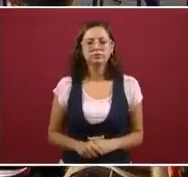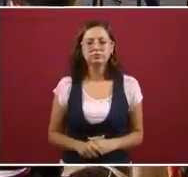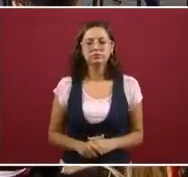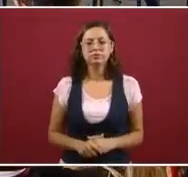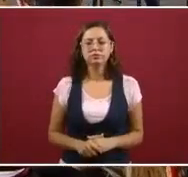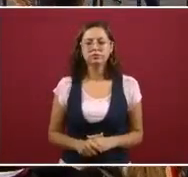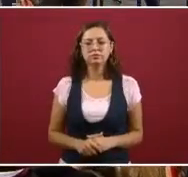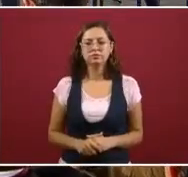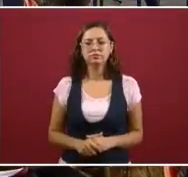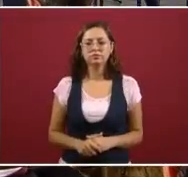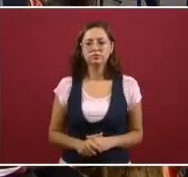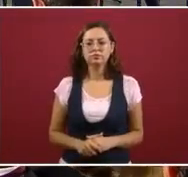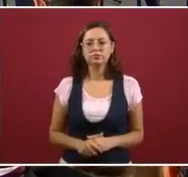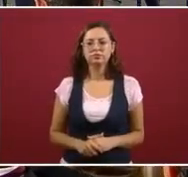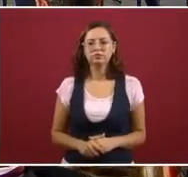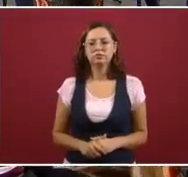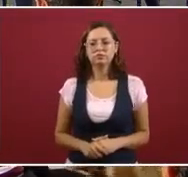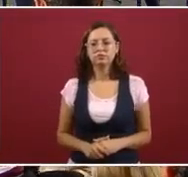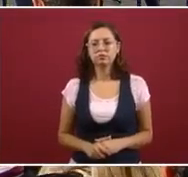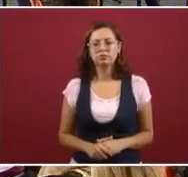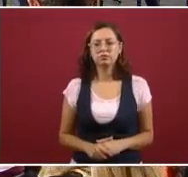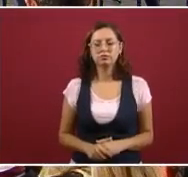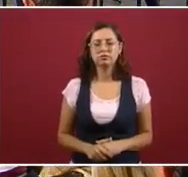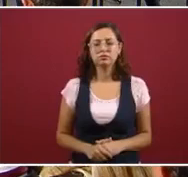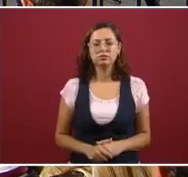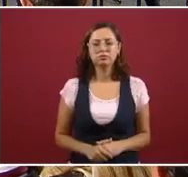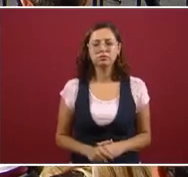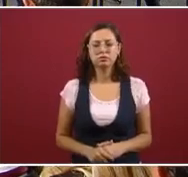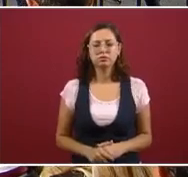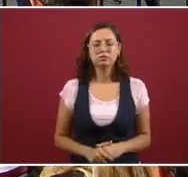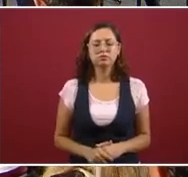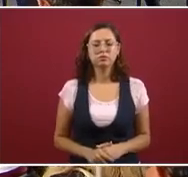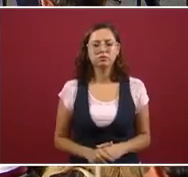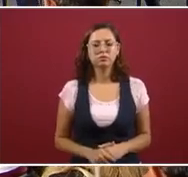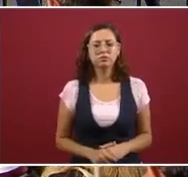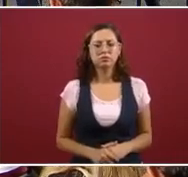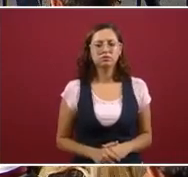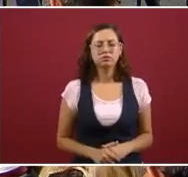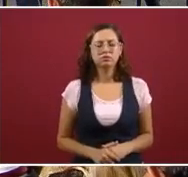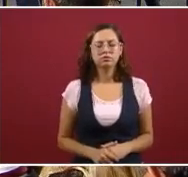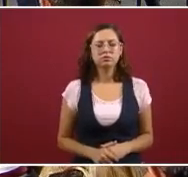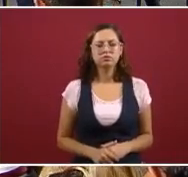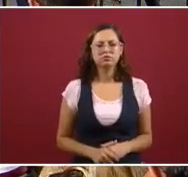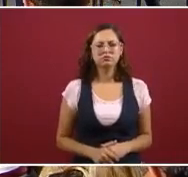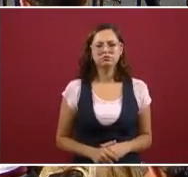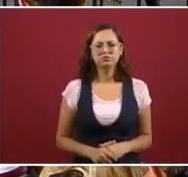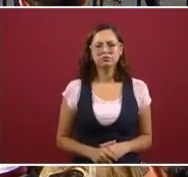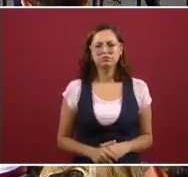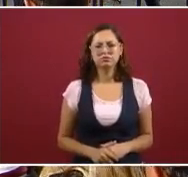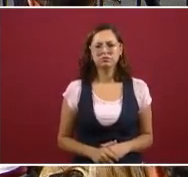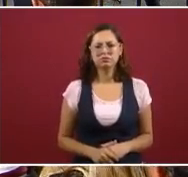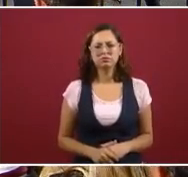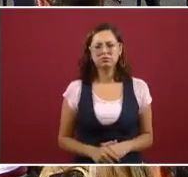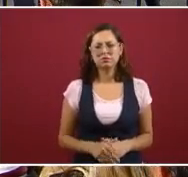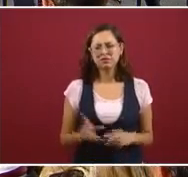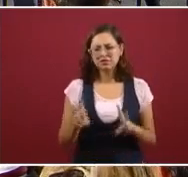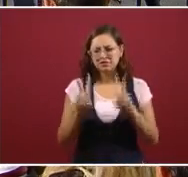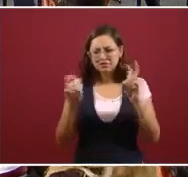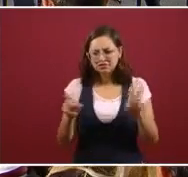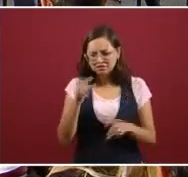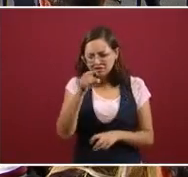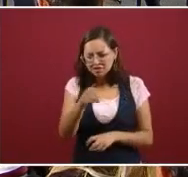Sí, no hay información sobre el que se hayan descongelado las cuentas.